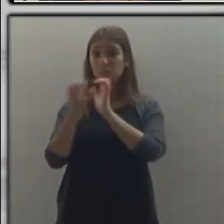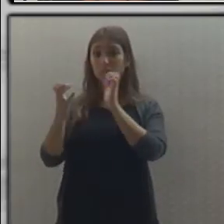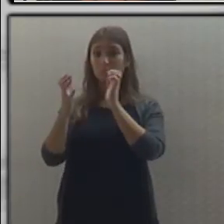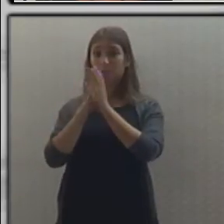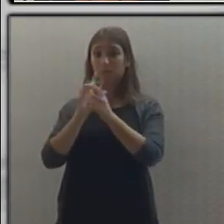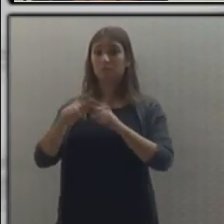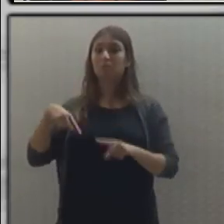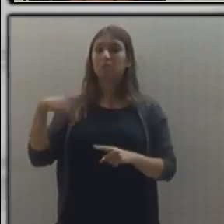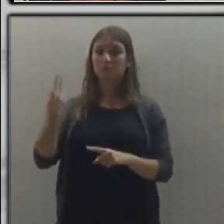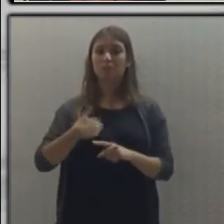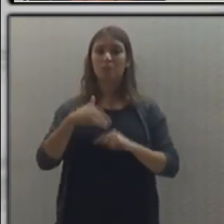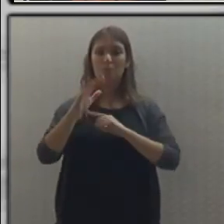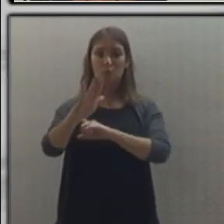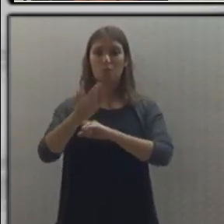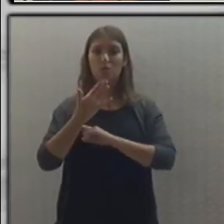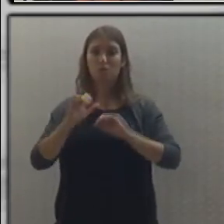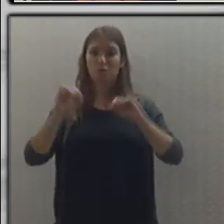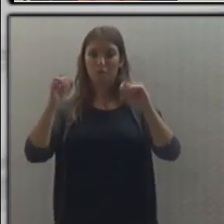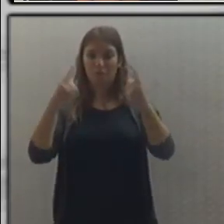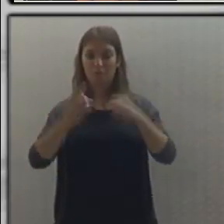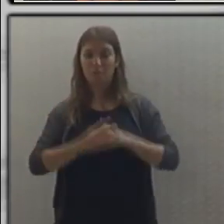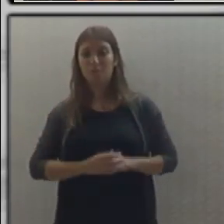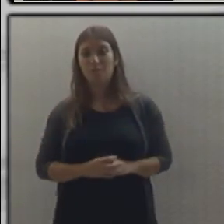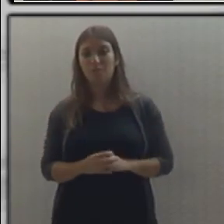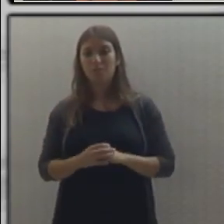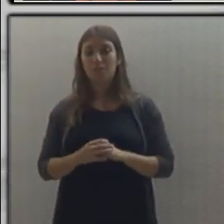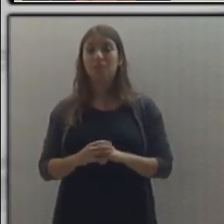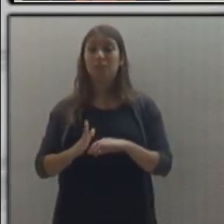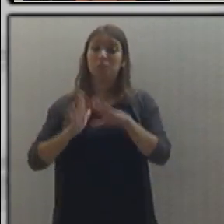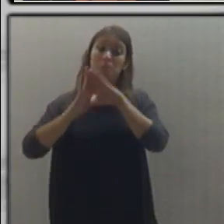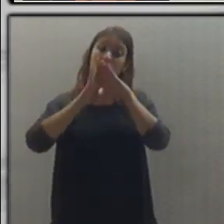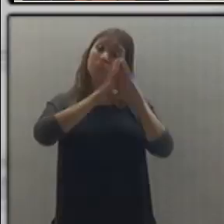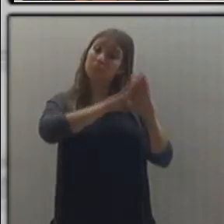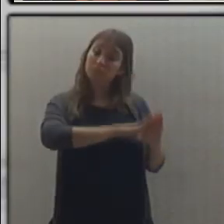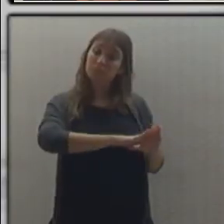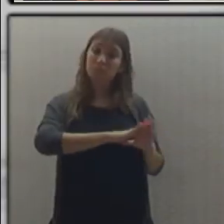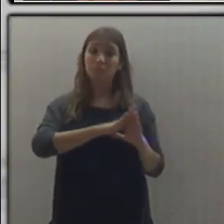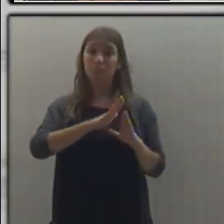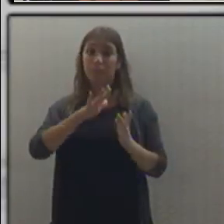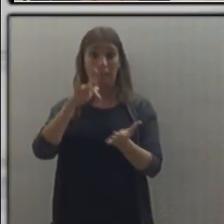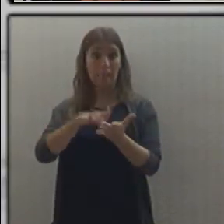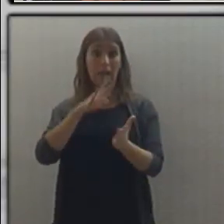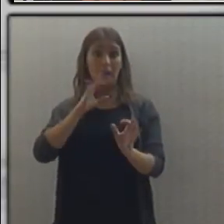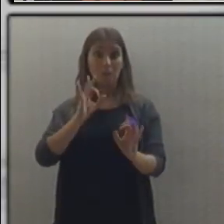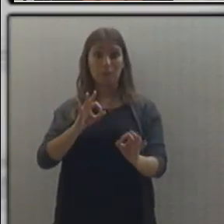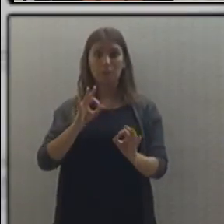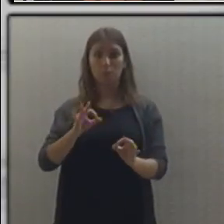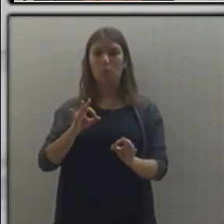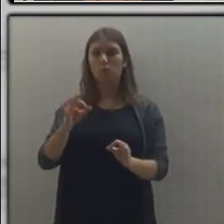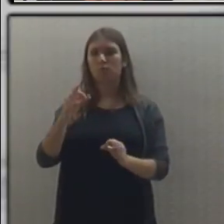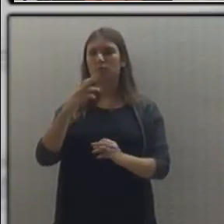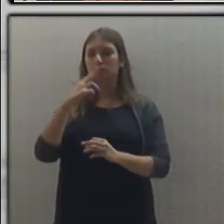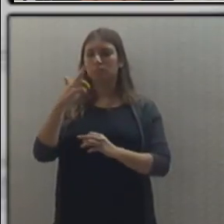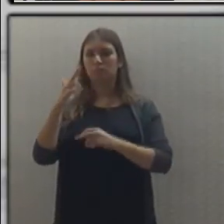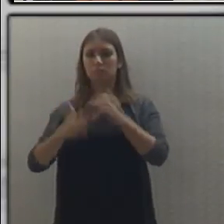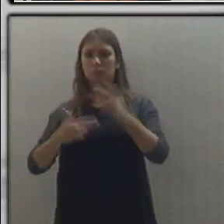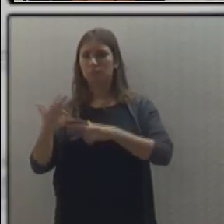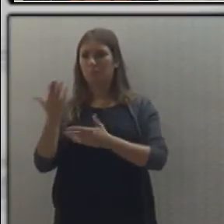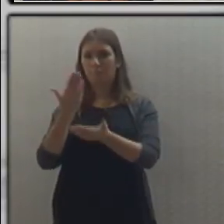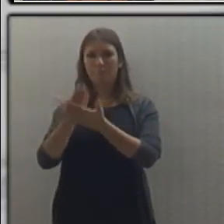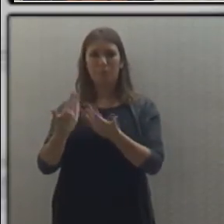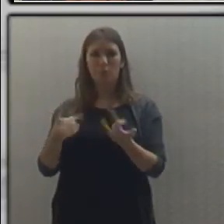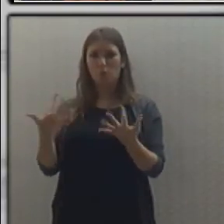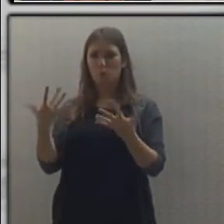ya se sale con la propuesta definitiva. Por otra parte, el mismo día el constructor ya pide el material por tal de agilizar